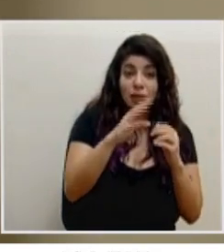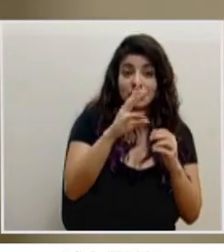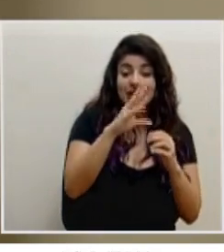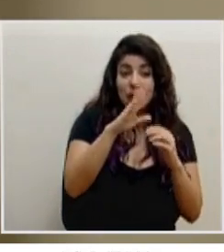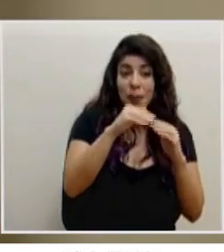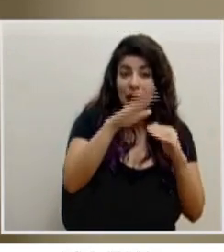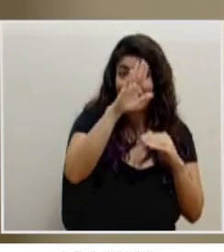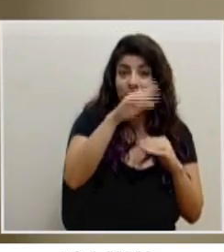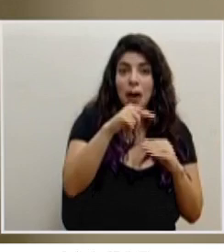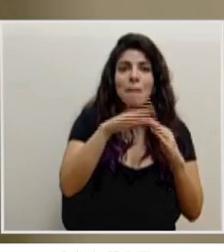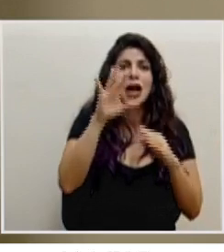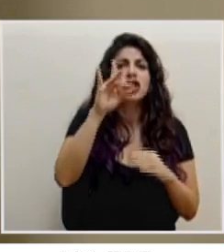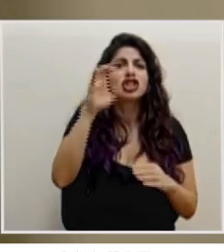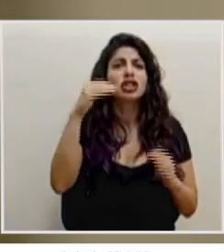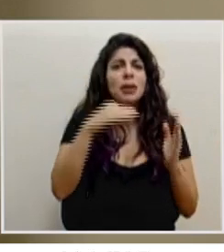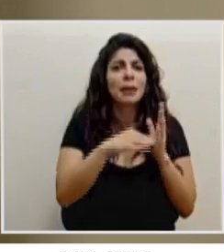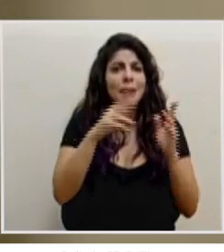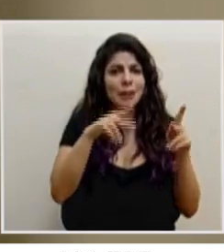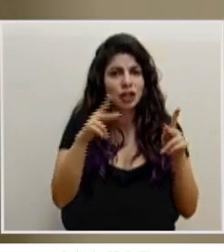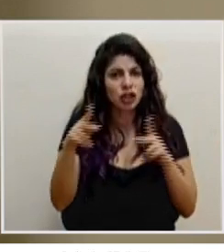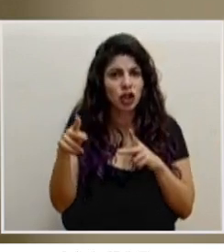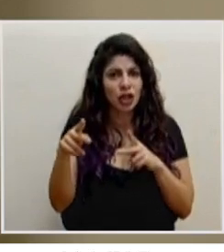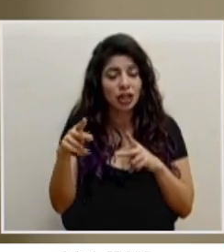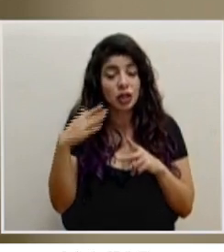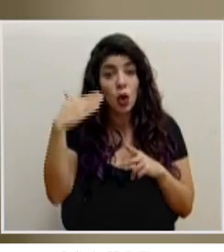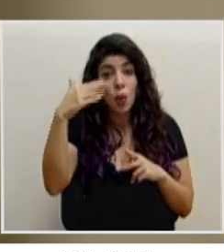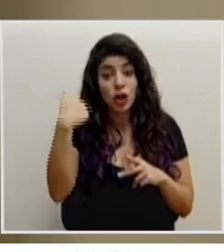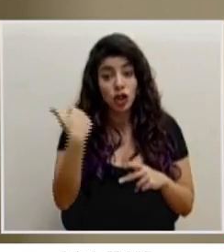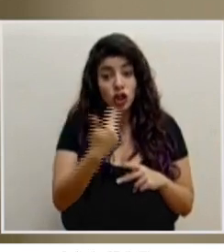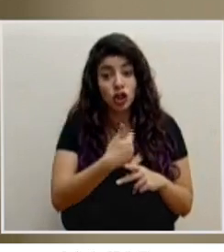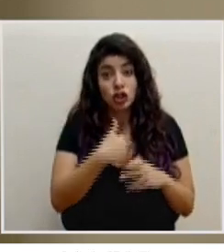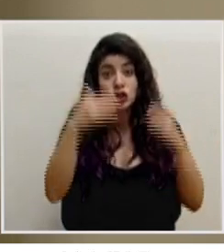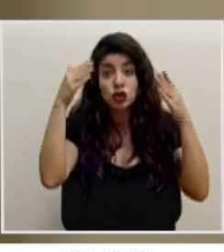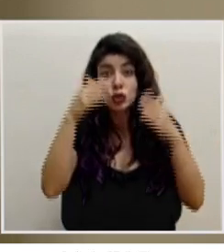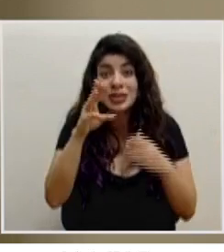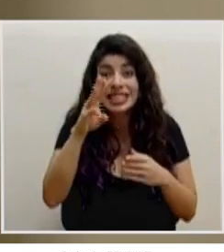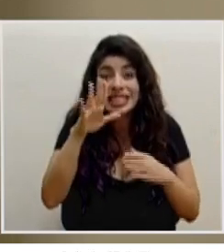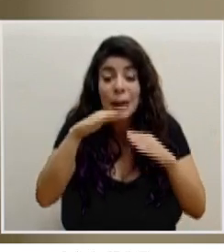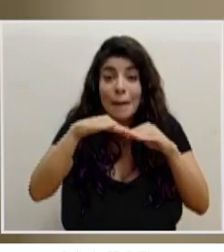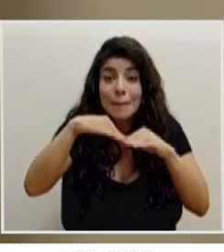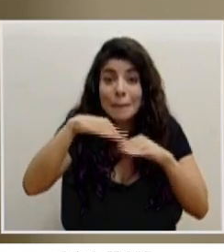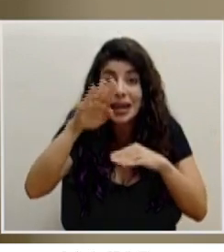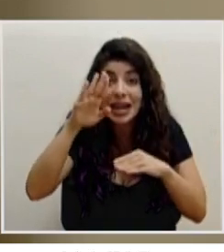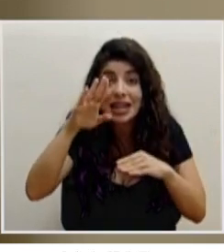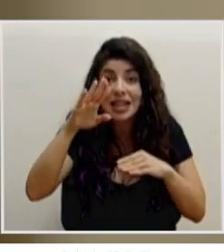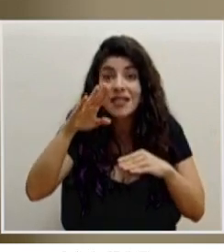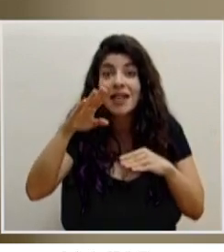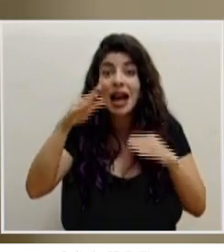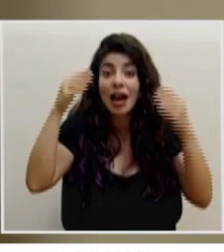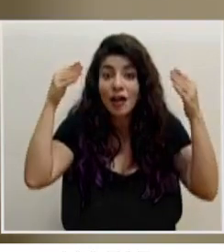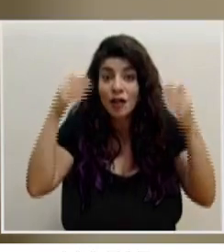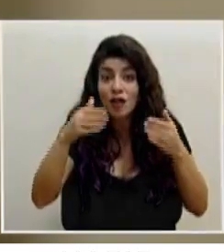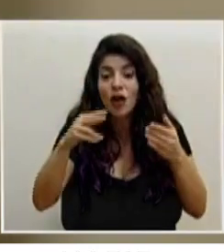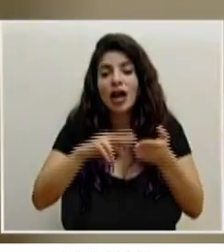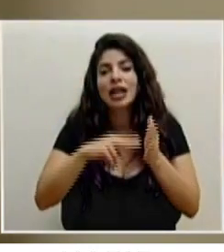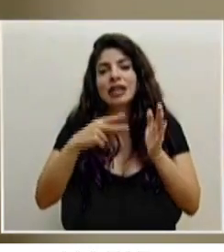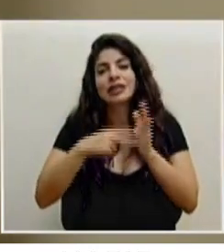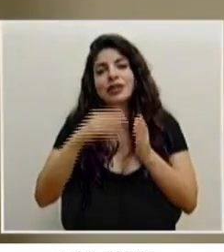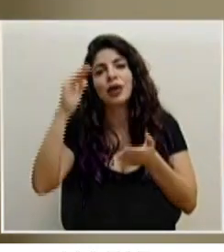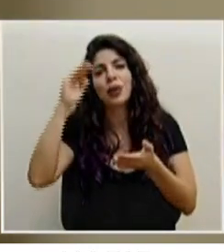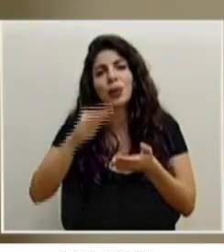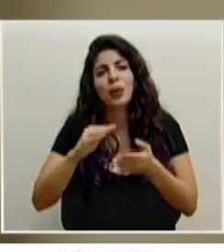más de 800,000 personas y que cuando nos enfocamos específicamente en los de mayores de 65 años, entonces ya disminuimos a